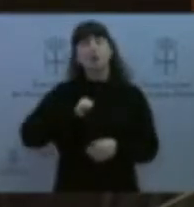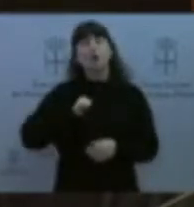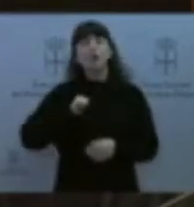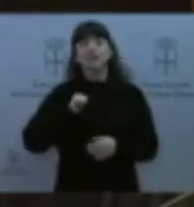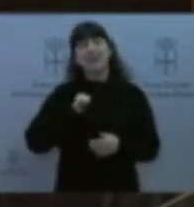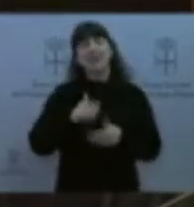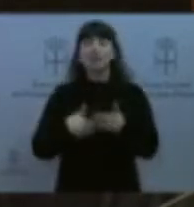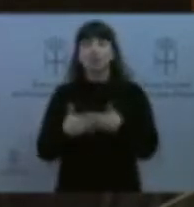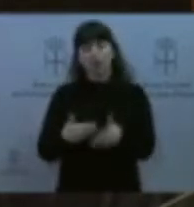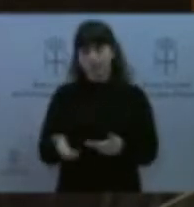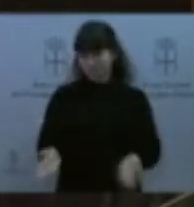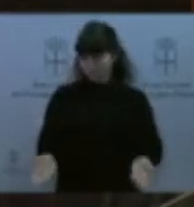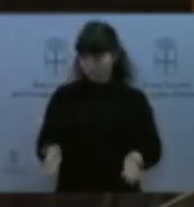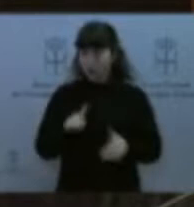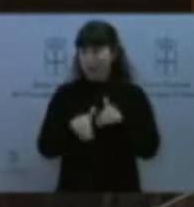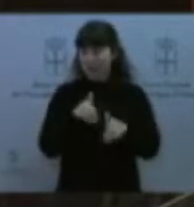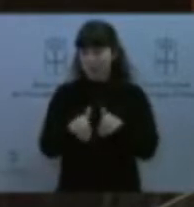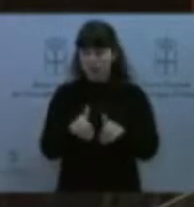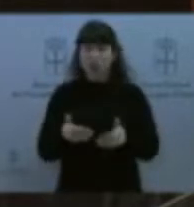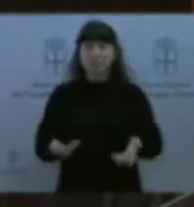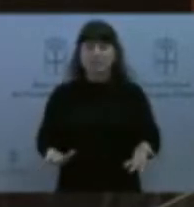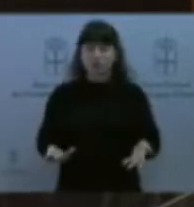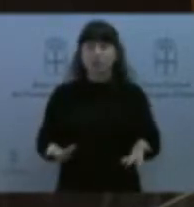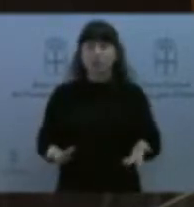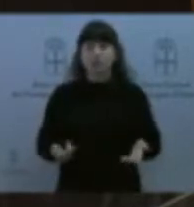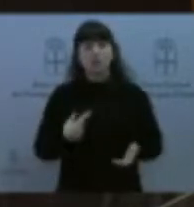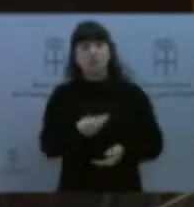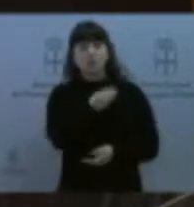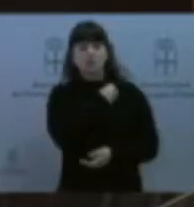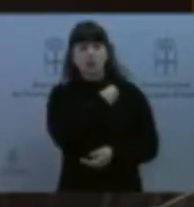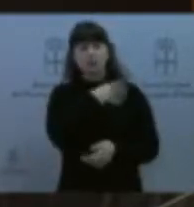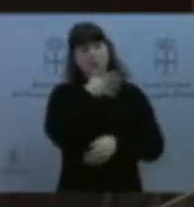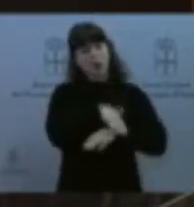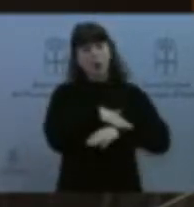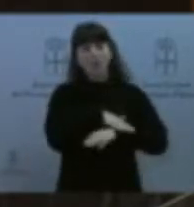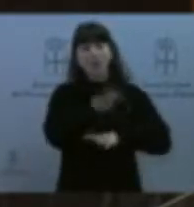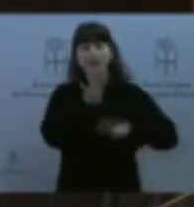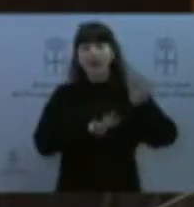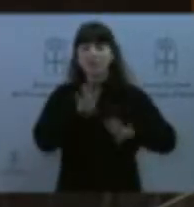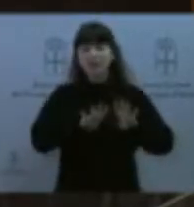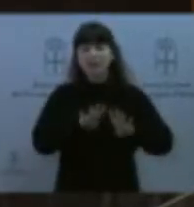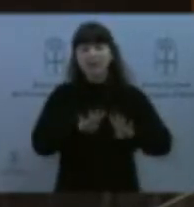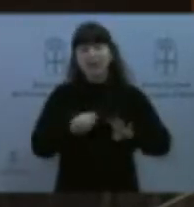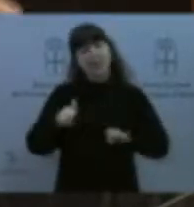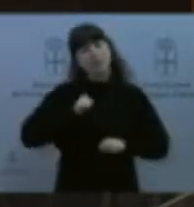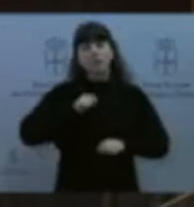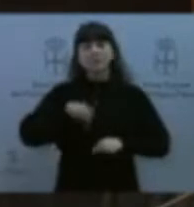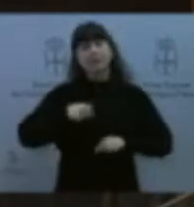de una UBI móvil en Cangas de Narcea y me habla de educación, de bienestar